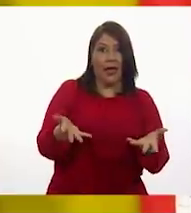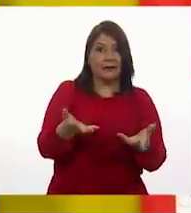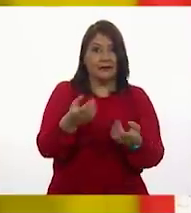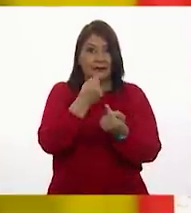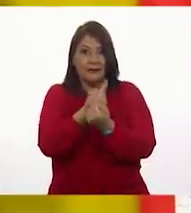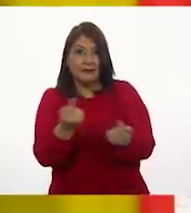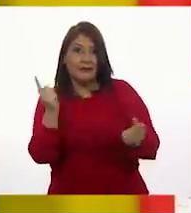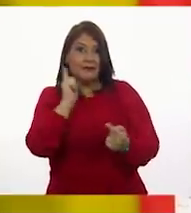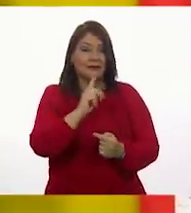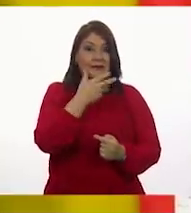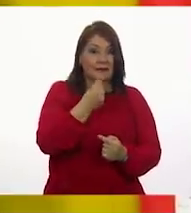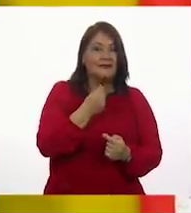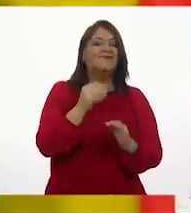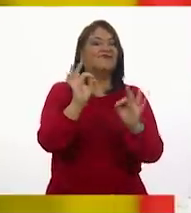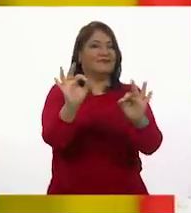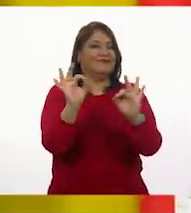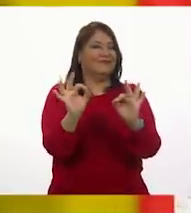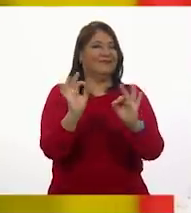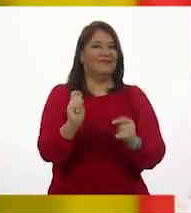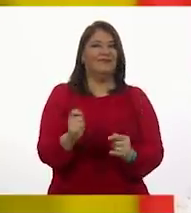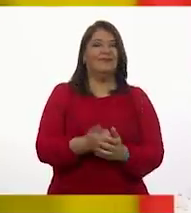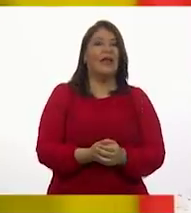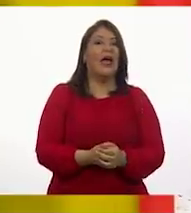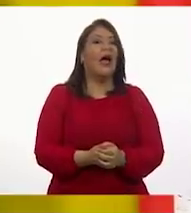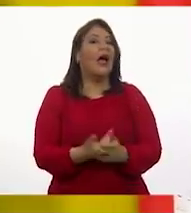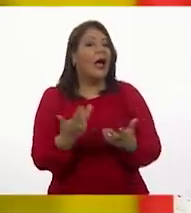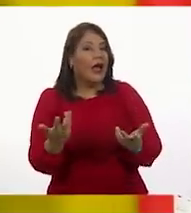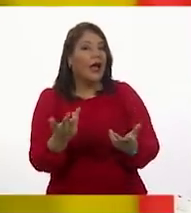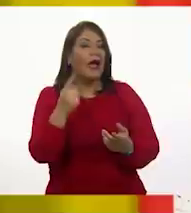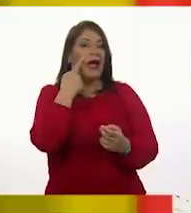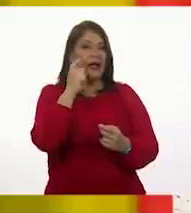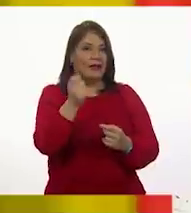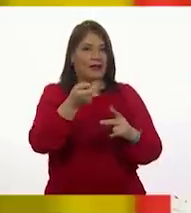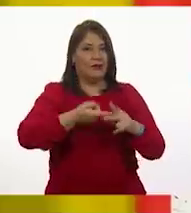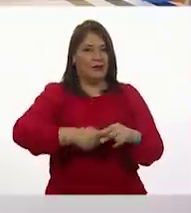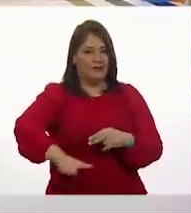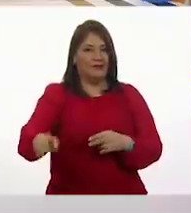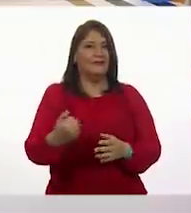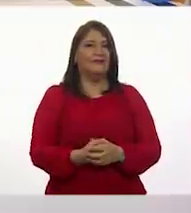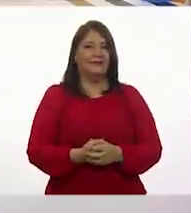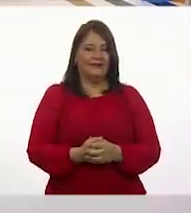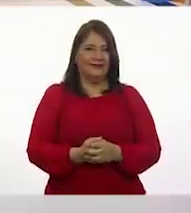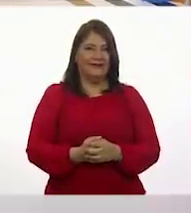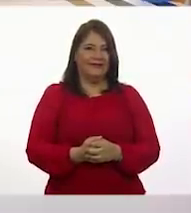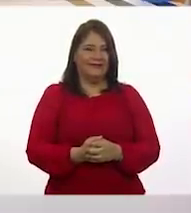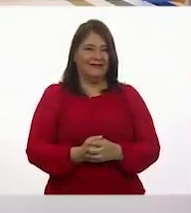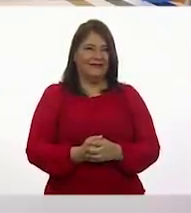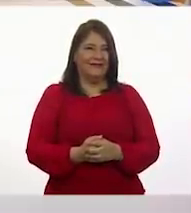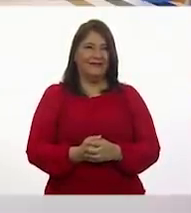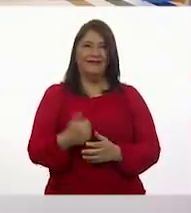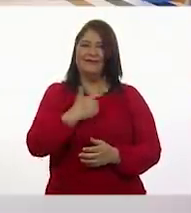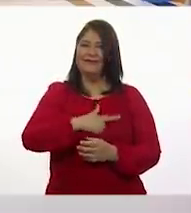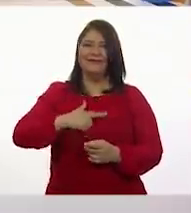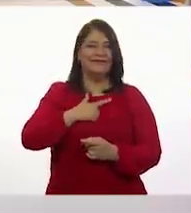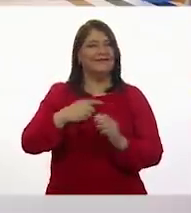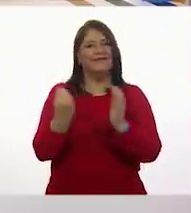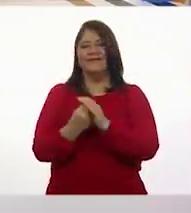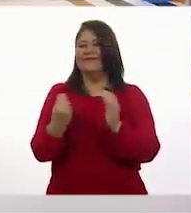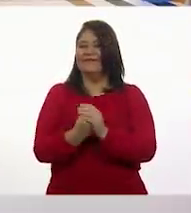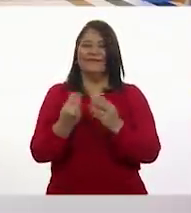niños? ¡Perfecto! Entonces, ¡comenzamos! Me gusta mucho esta